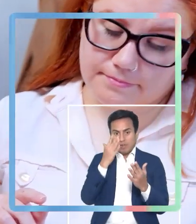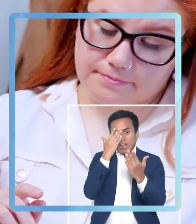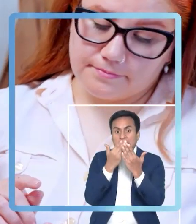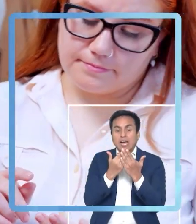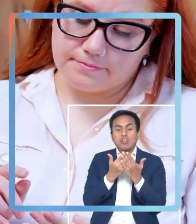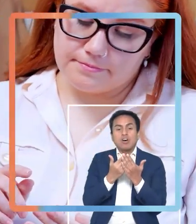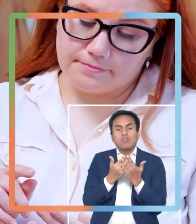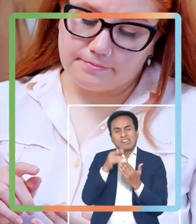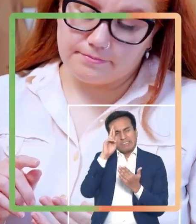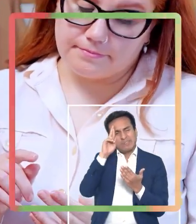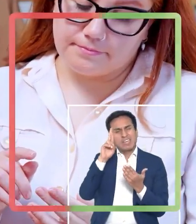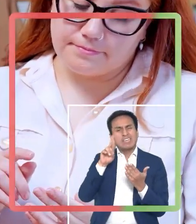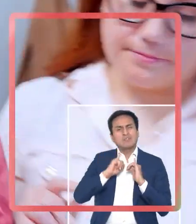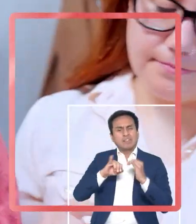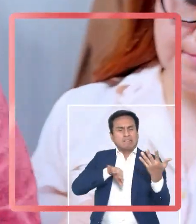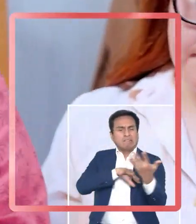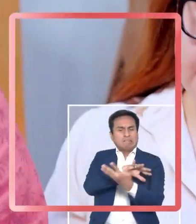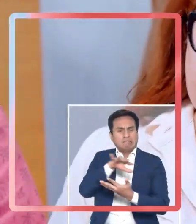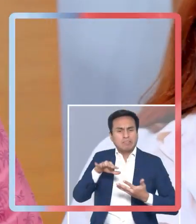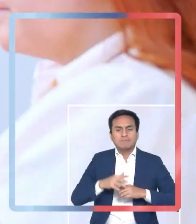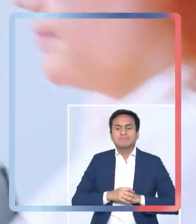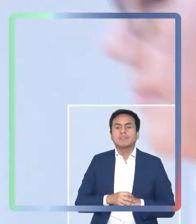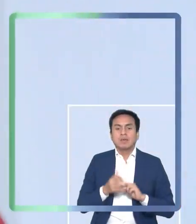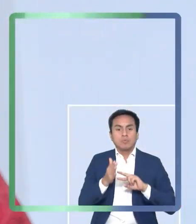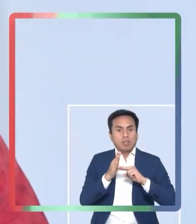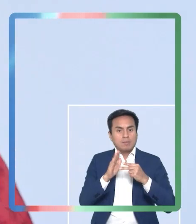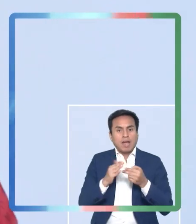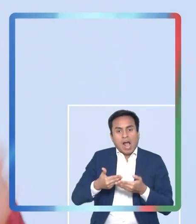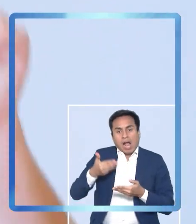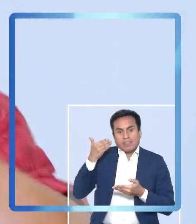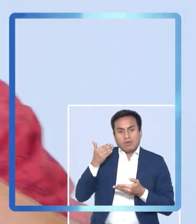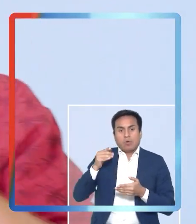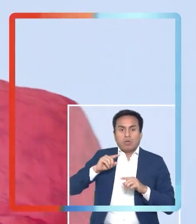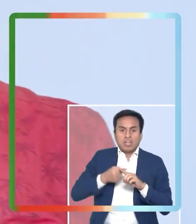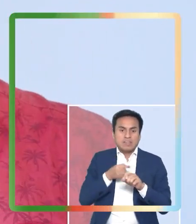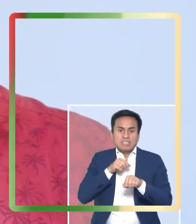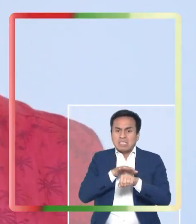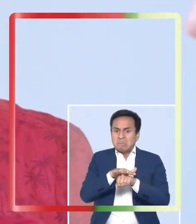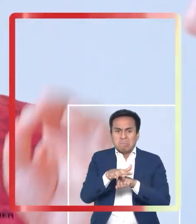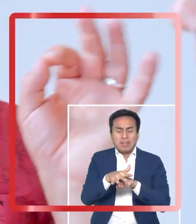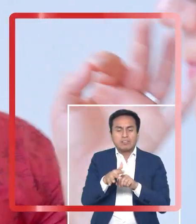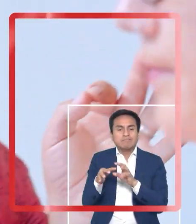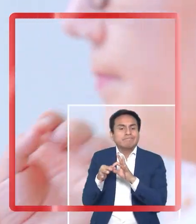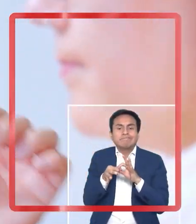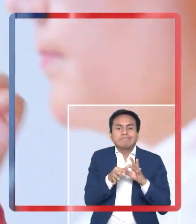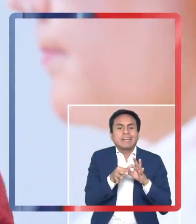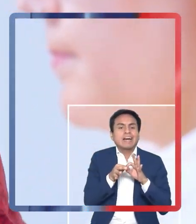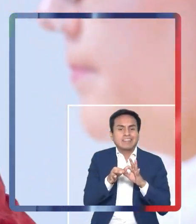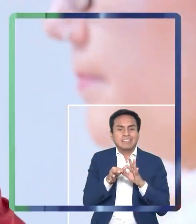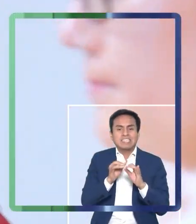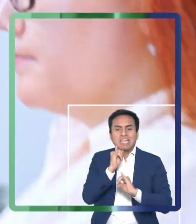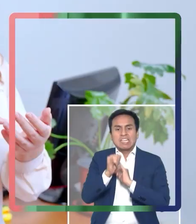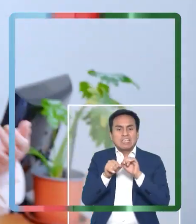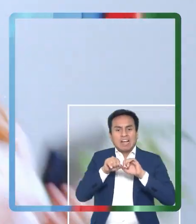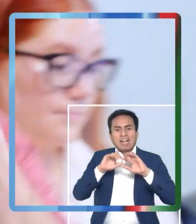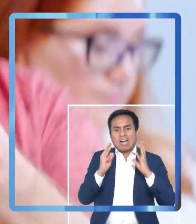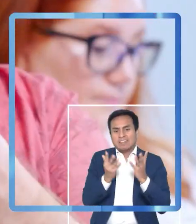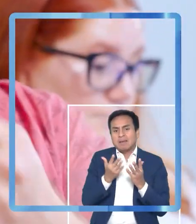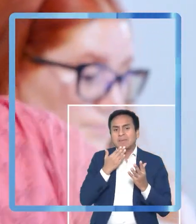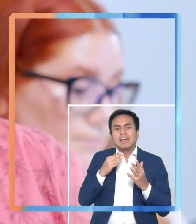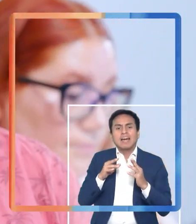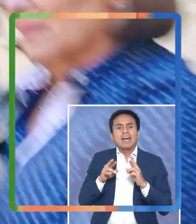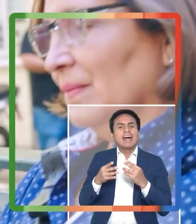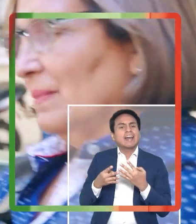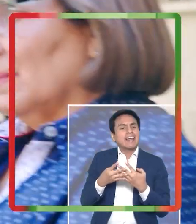está enfrentando el fenómeno de la desinformación un problema antiguo que ha recobrado impacto gracias al alcance de internet y las